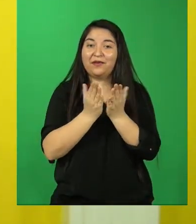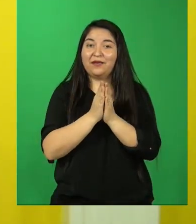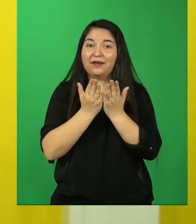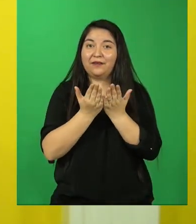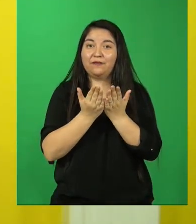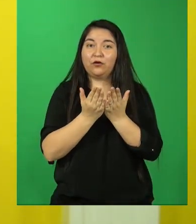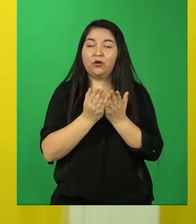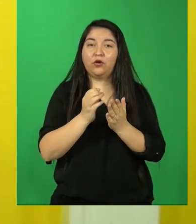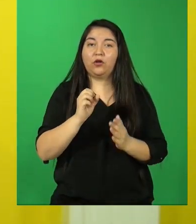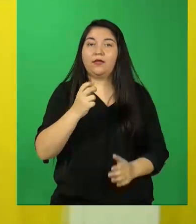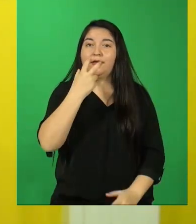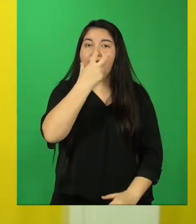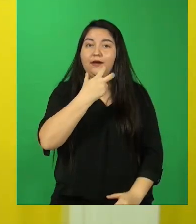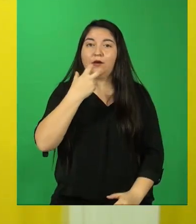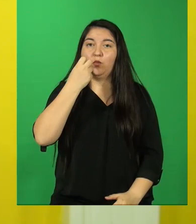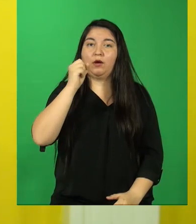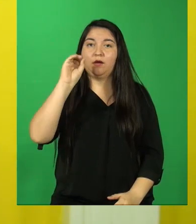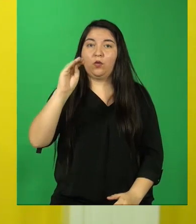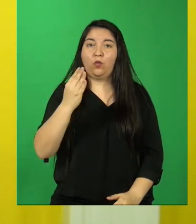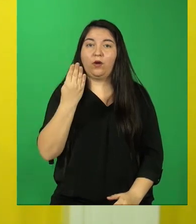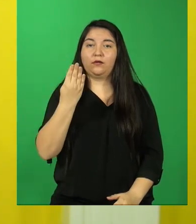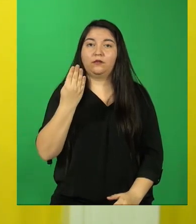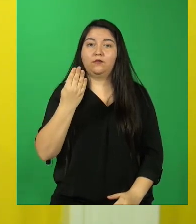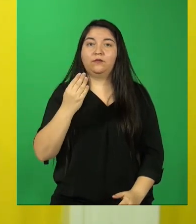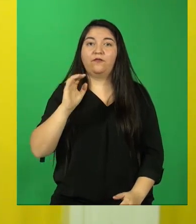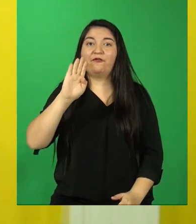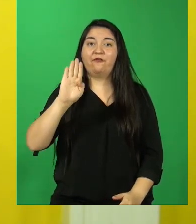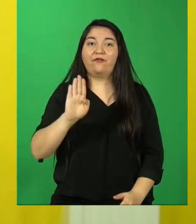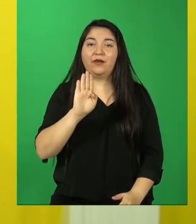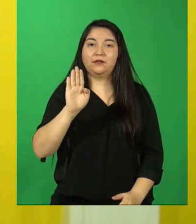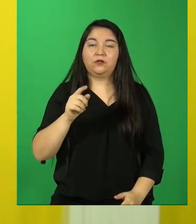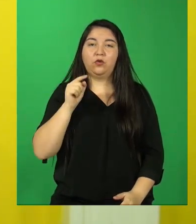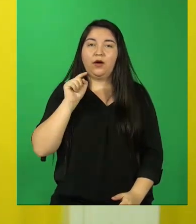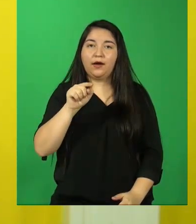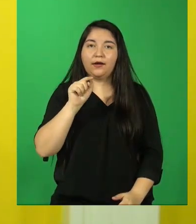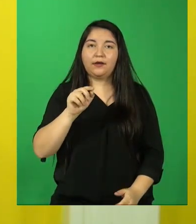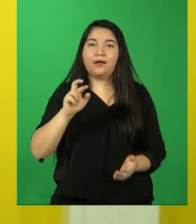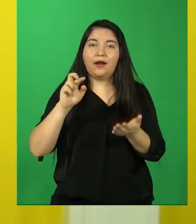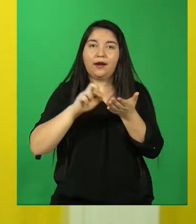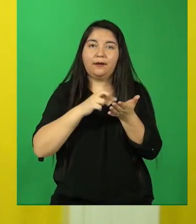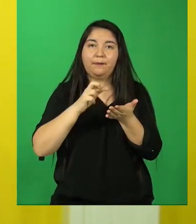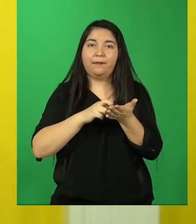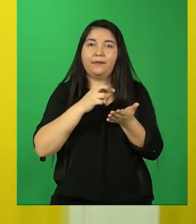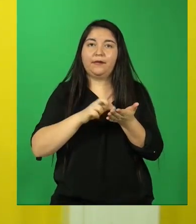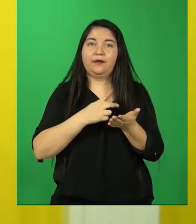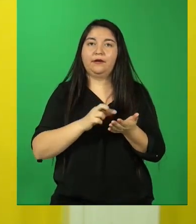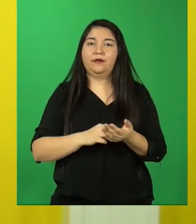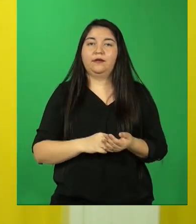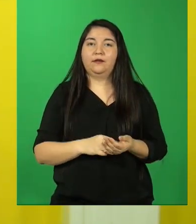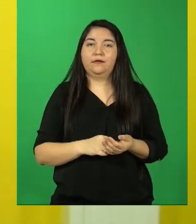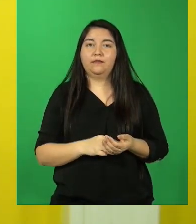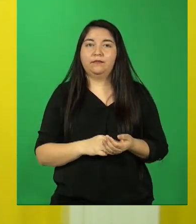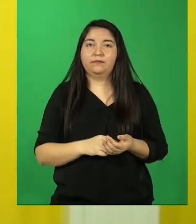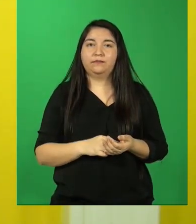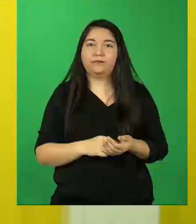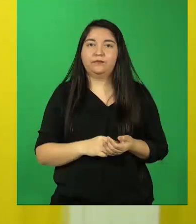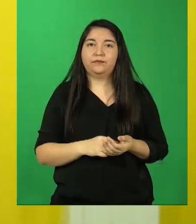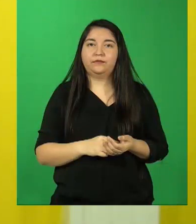de lenguaje y comunicación, en la página